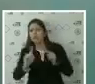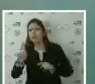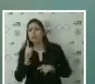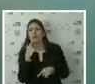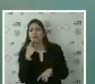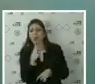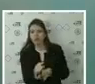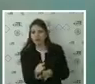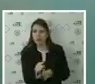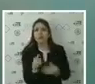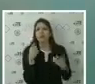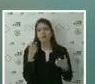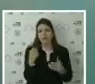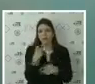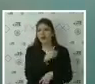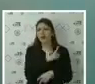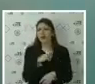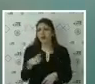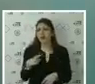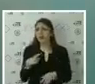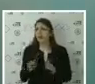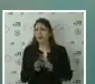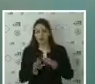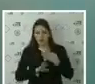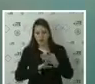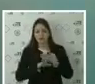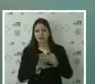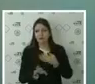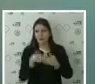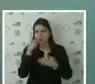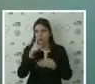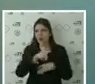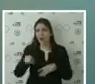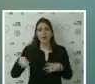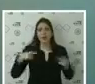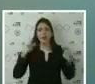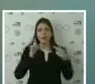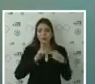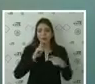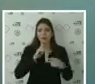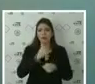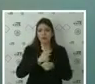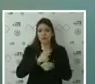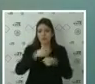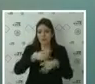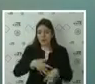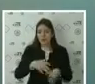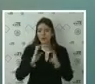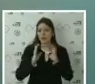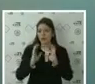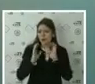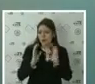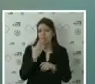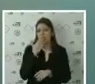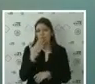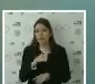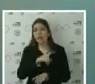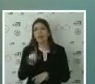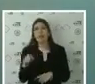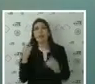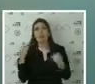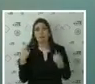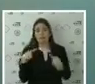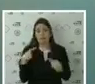la revictimización, que no pues sí, garantizar que la seguridad de las víctimas esté bien y que los agresores no